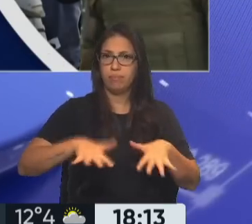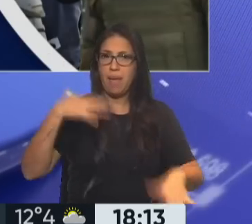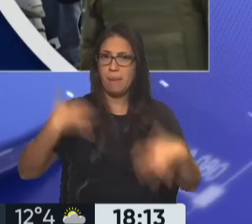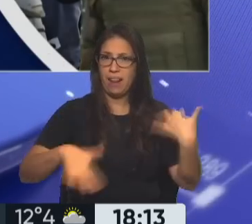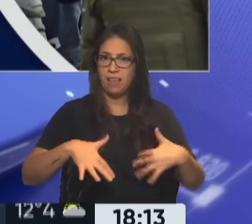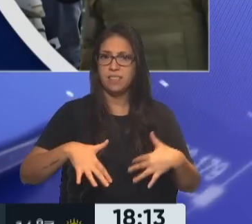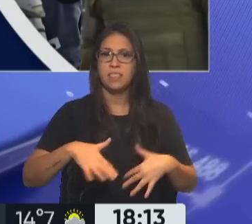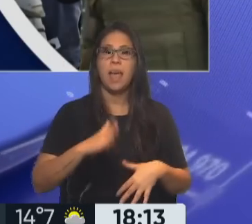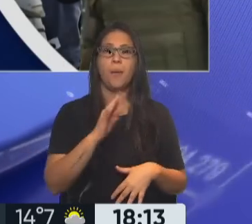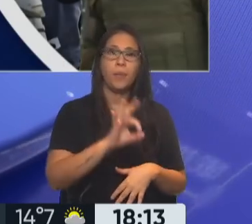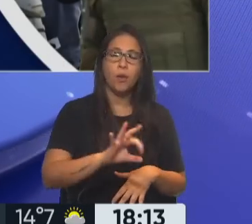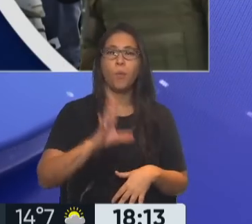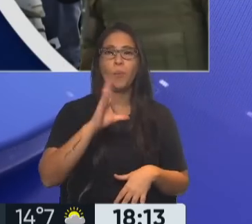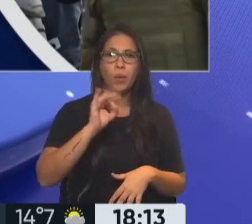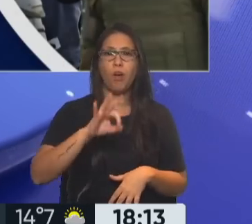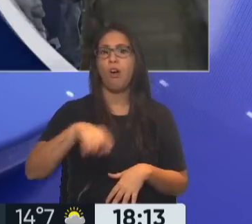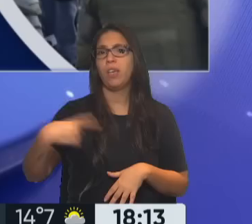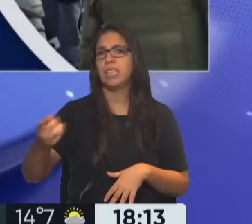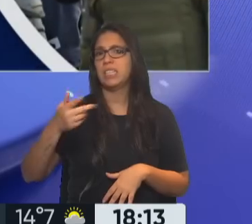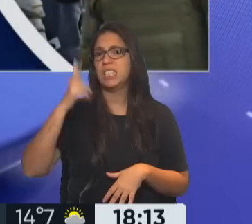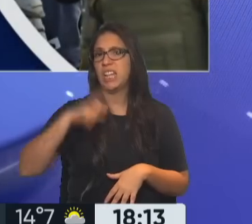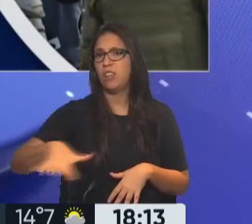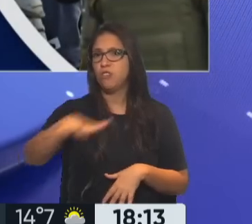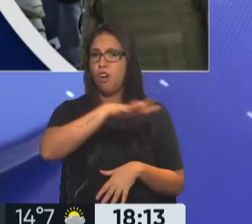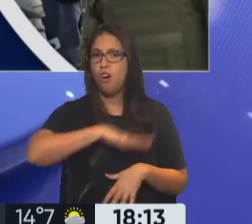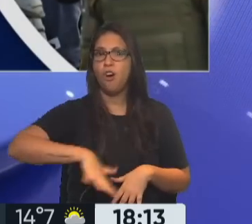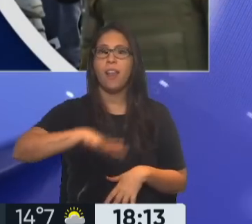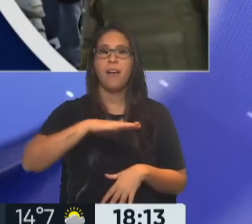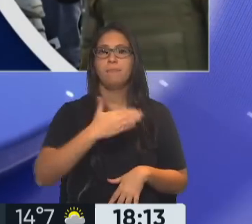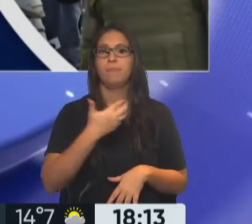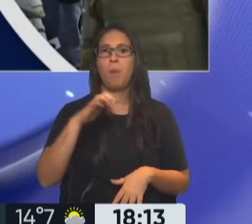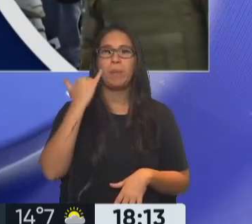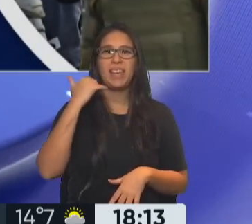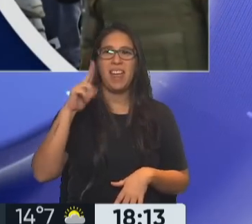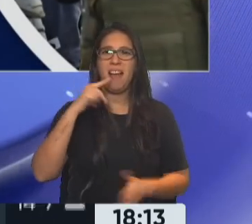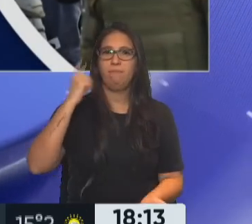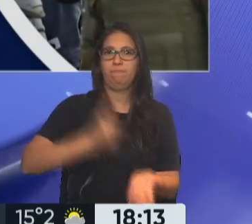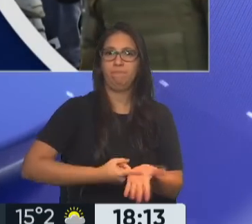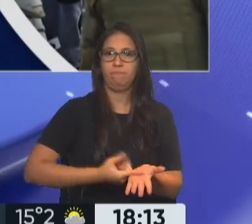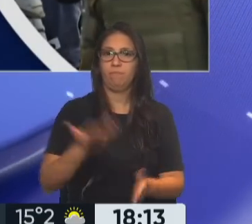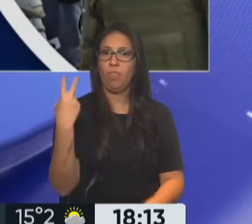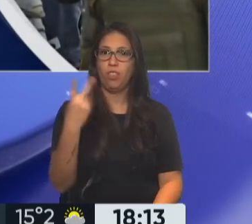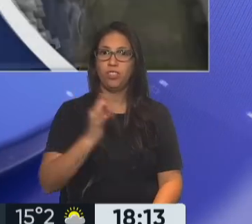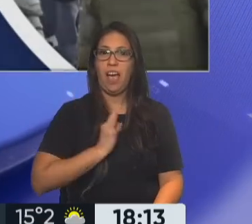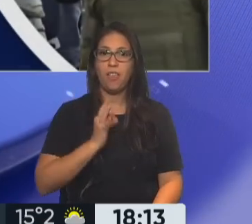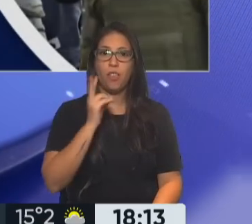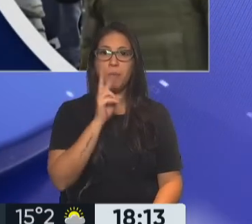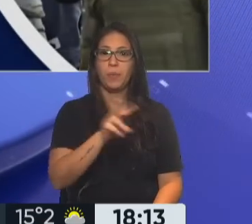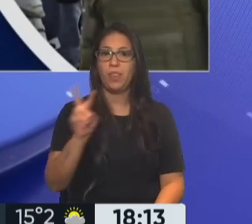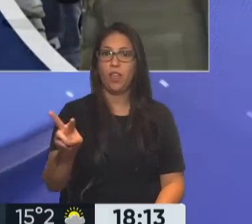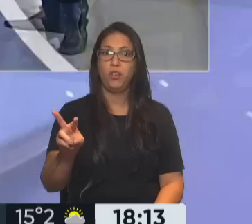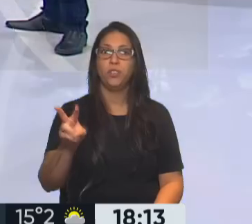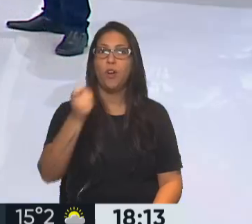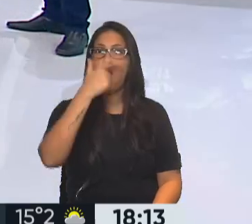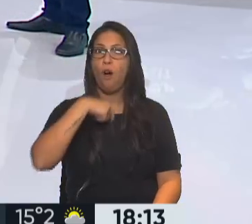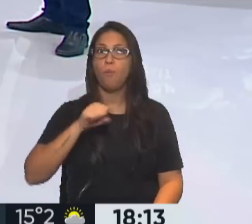y Biobío por parte del gobierno del exmandatario Sebastián Piñera. Bien actual, hace 2 años, 2022, el